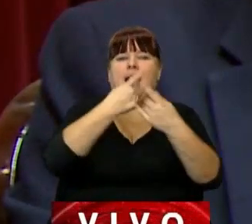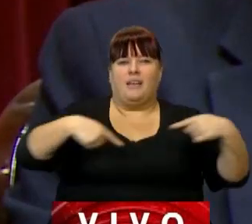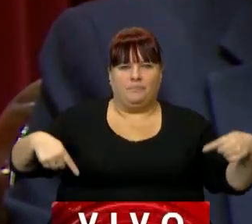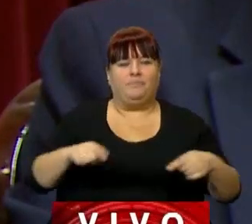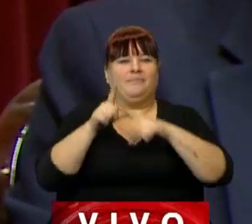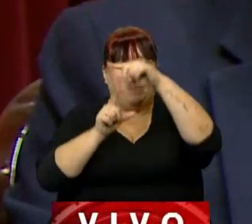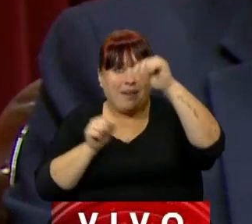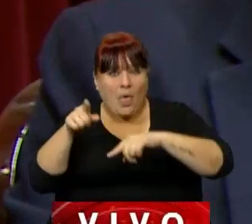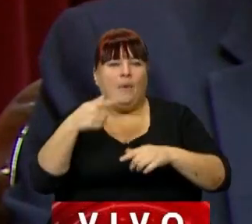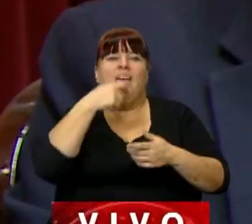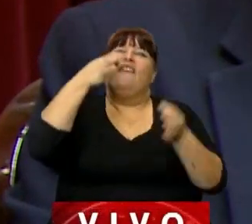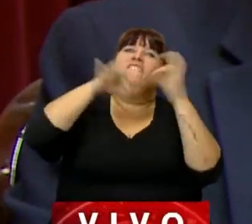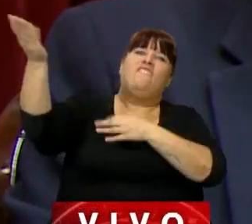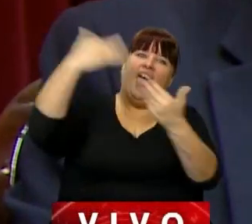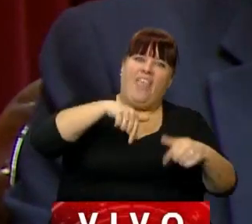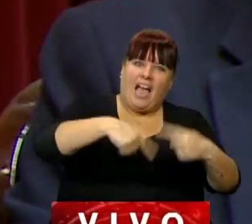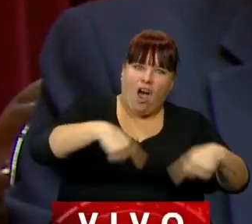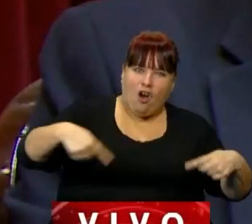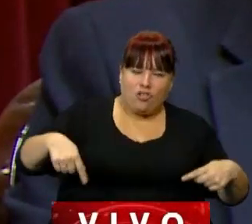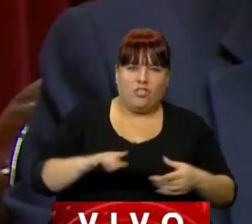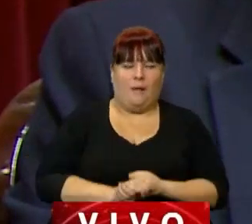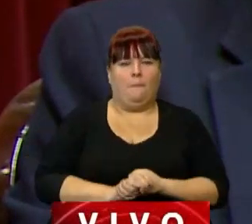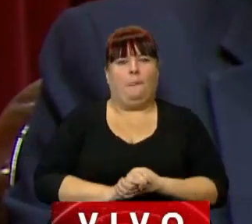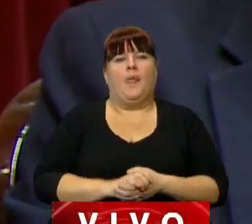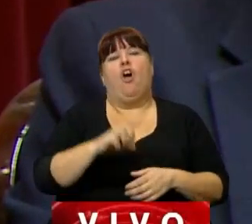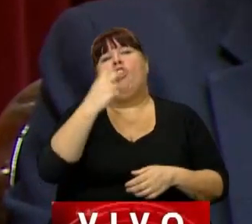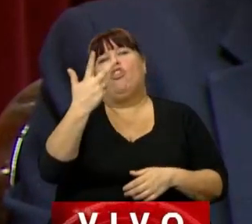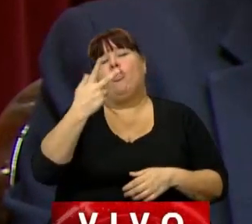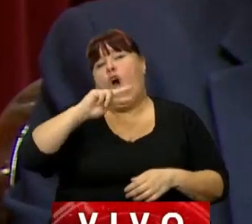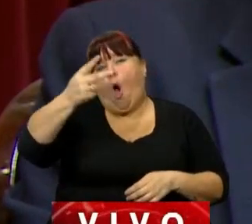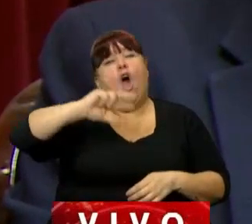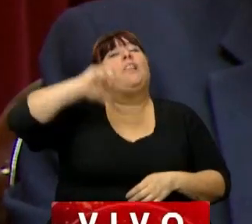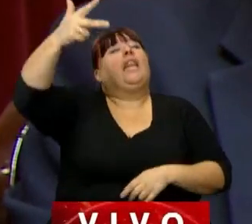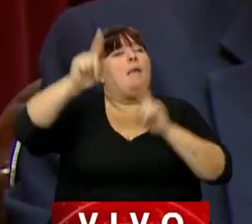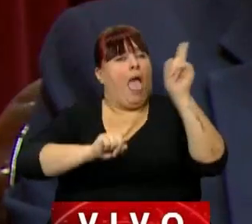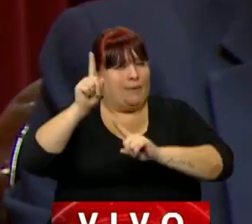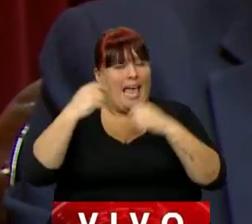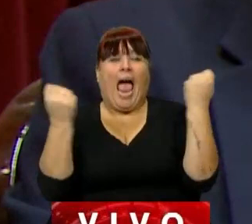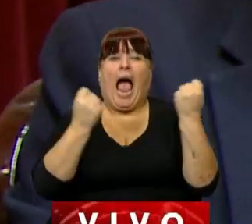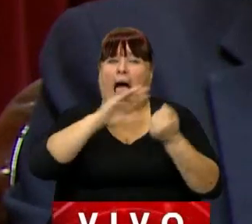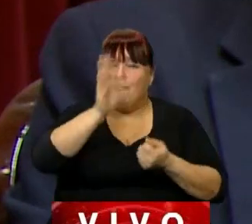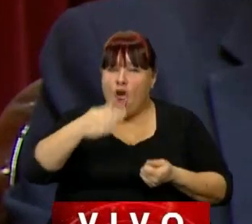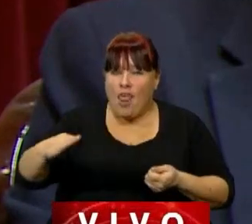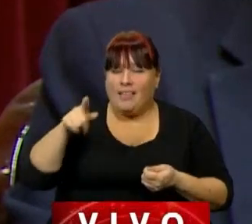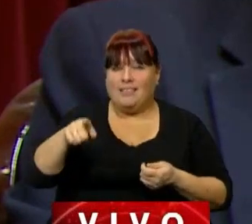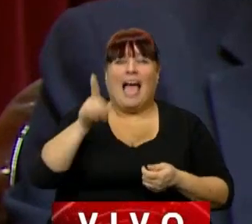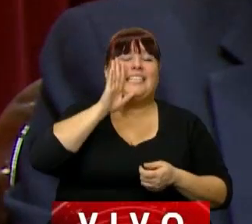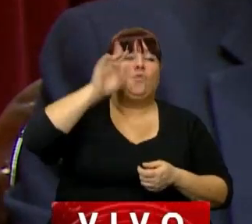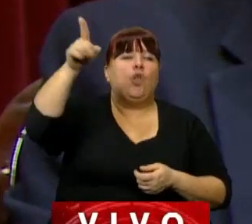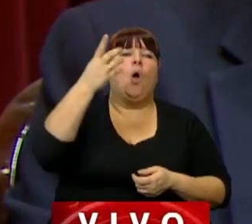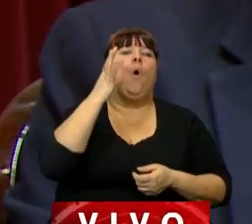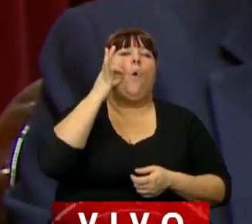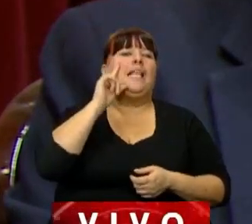quiera vengan a vendernos esos productos a 2 y hasta 3 veces más el costo. Una camioneta en Estados Unidos